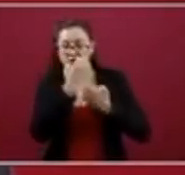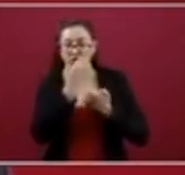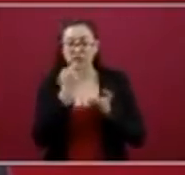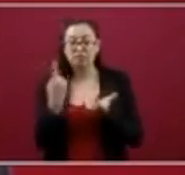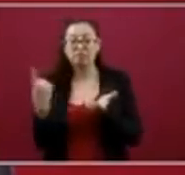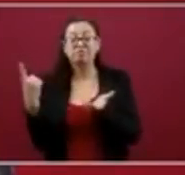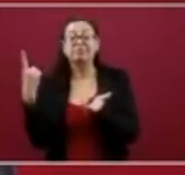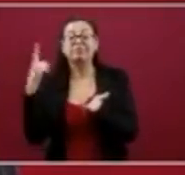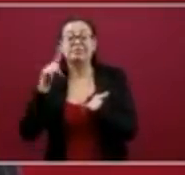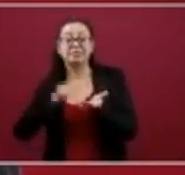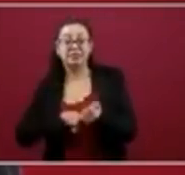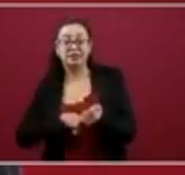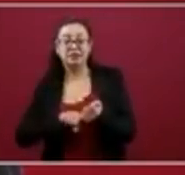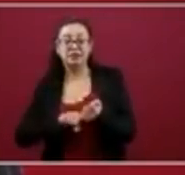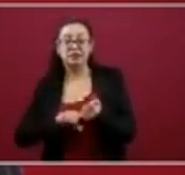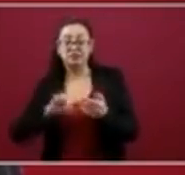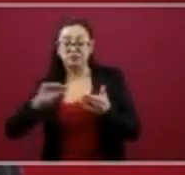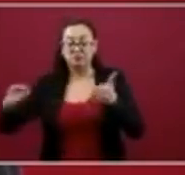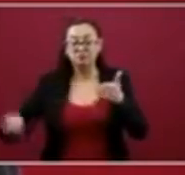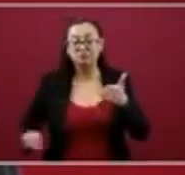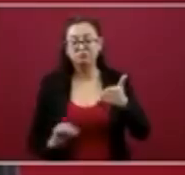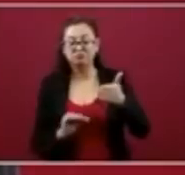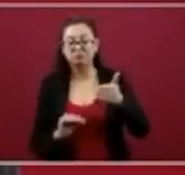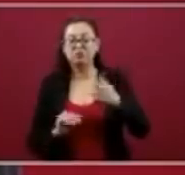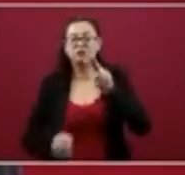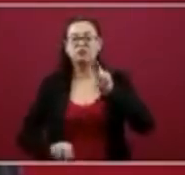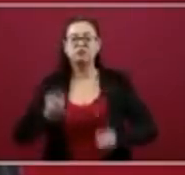incluyan el nivel de corrupción